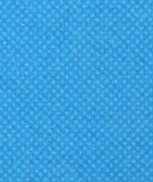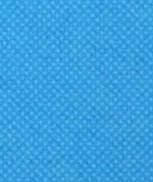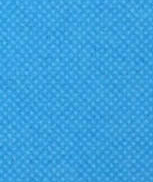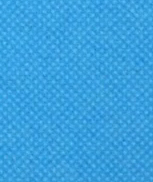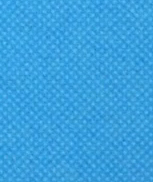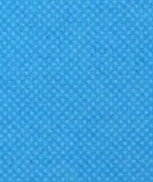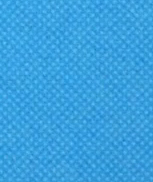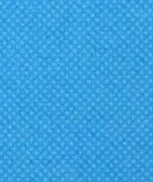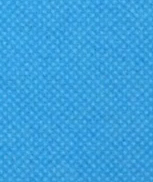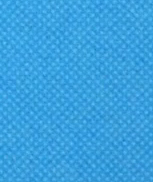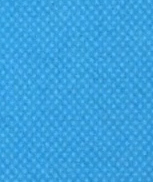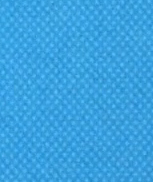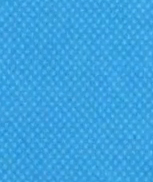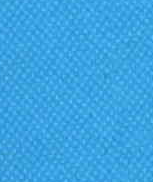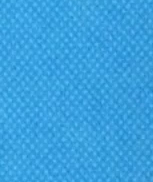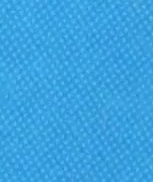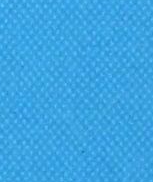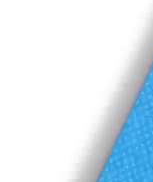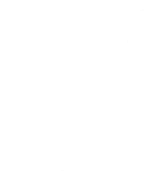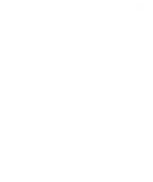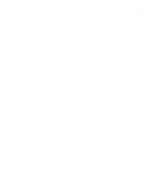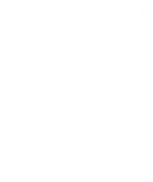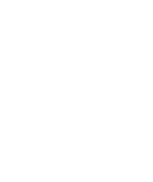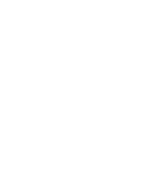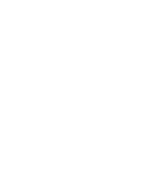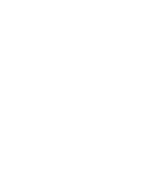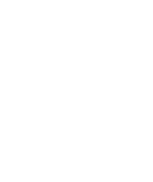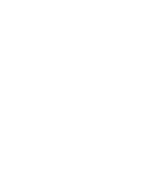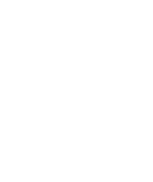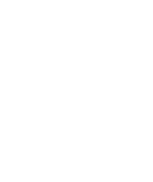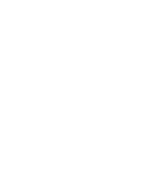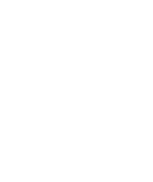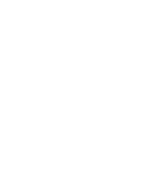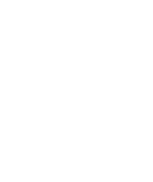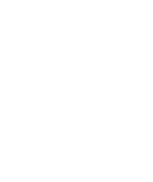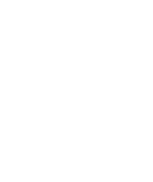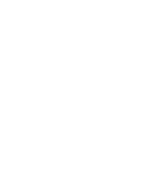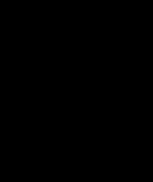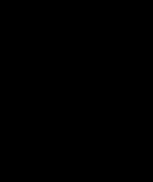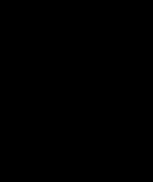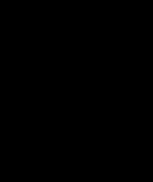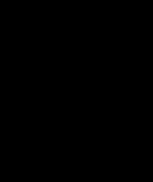diferentes. Está presentando Valor Empresario.